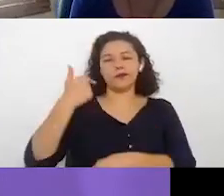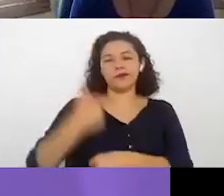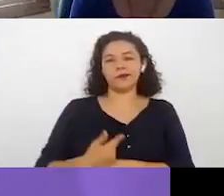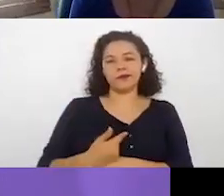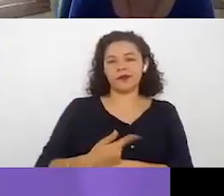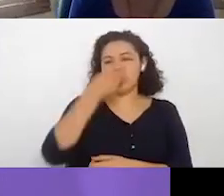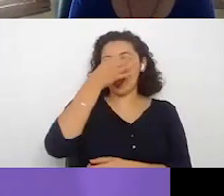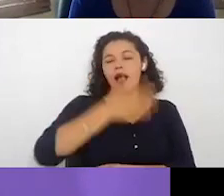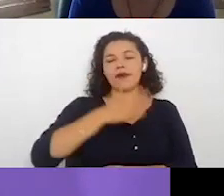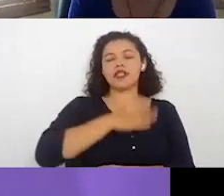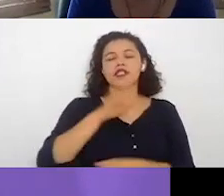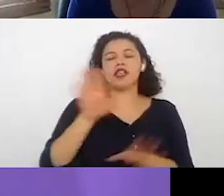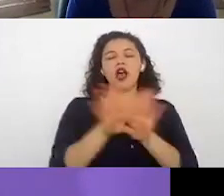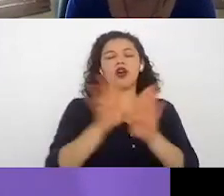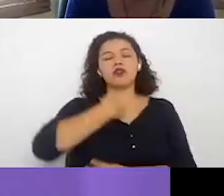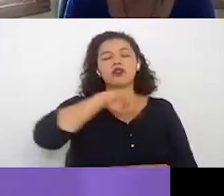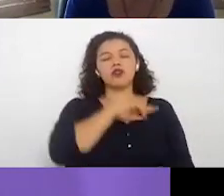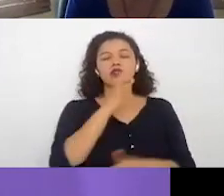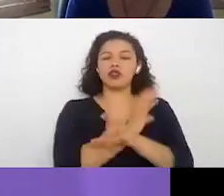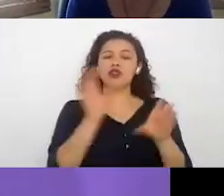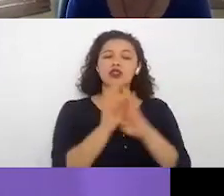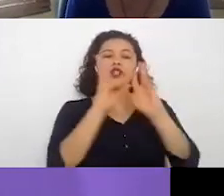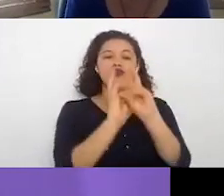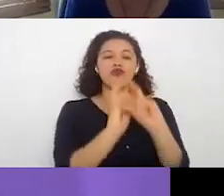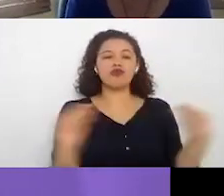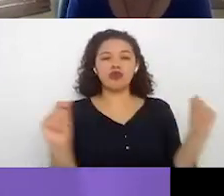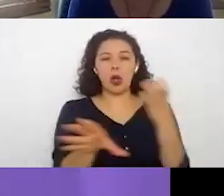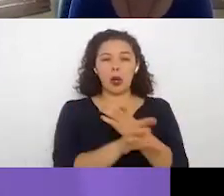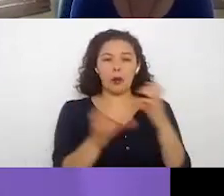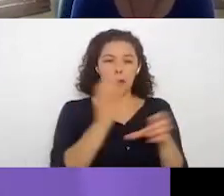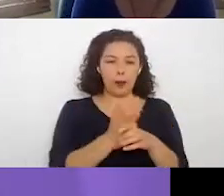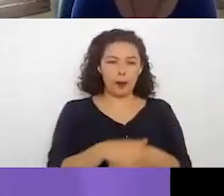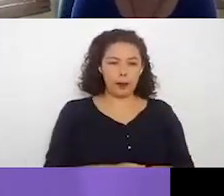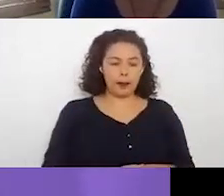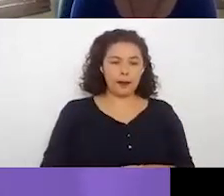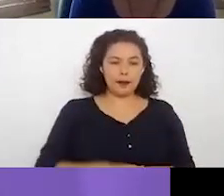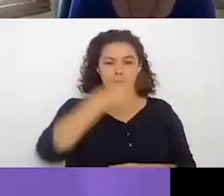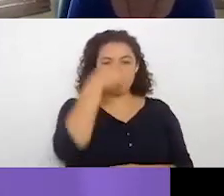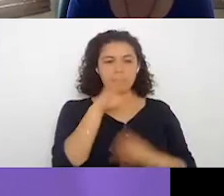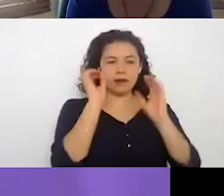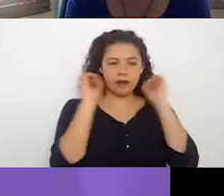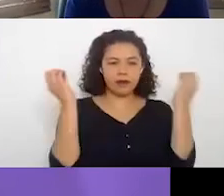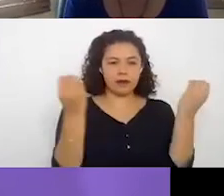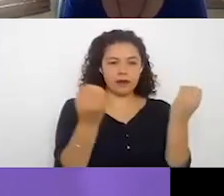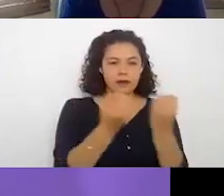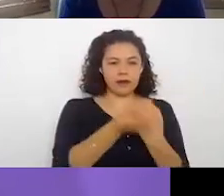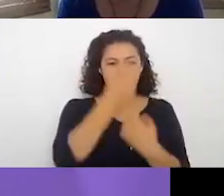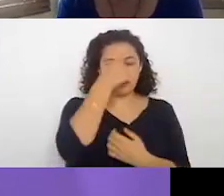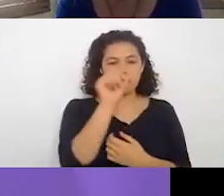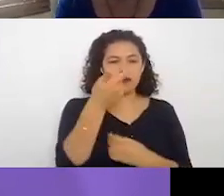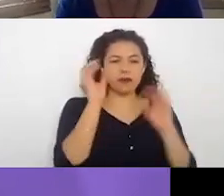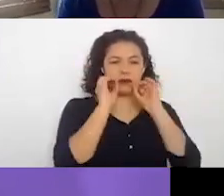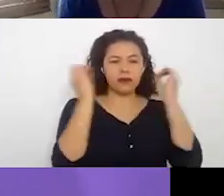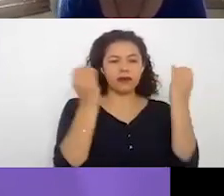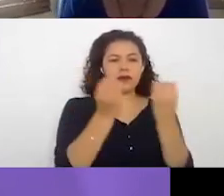dar liquidación del patrimonio, ¿verdad?, de todos los bienes de la organización a otra organización